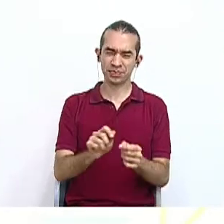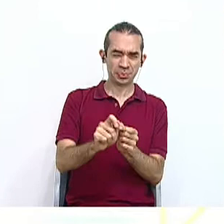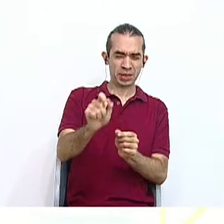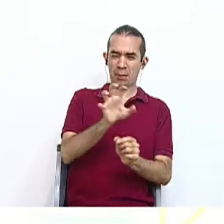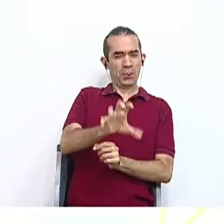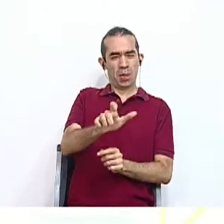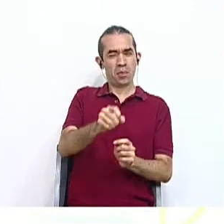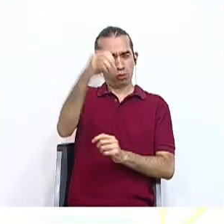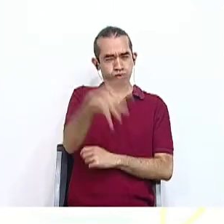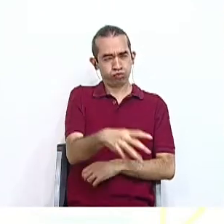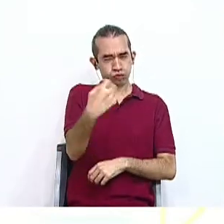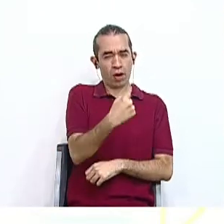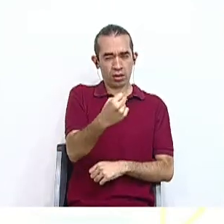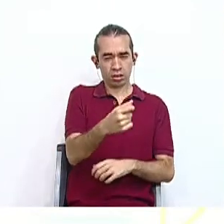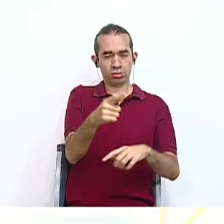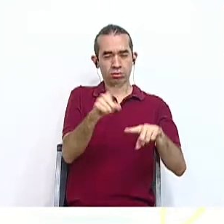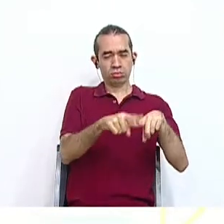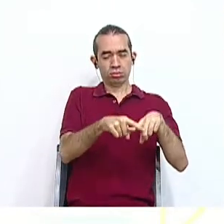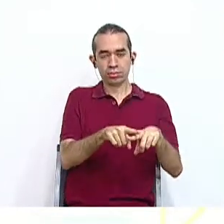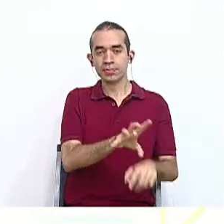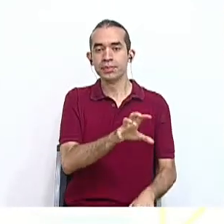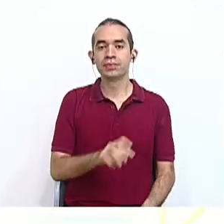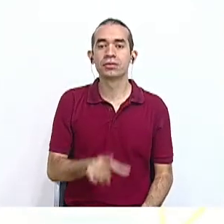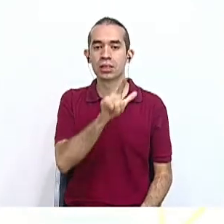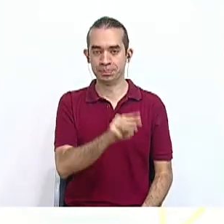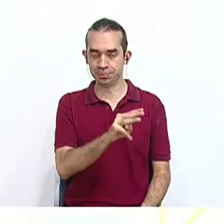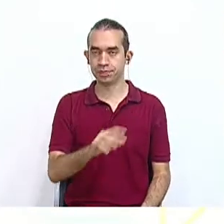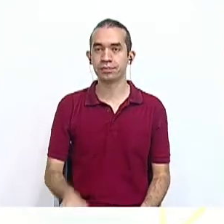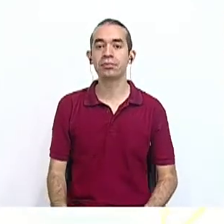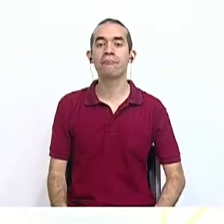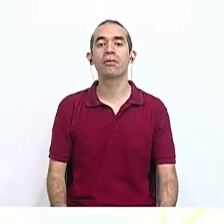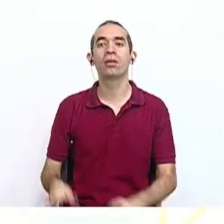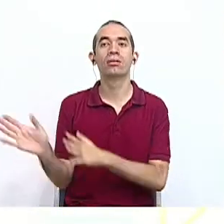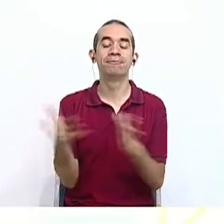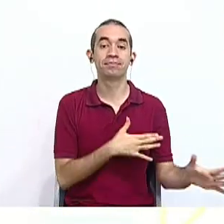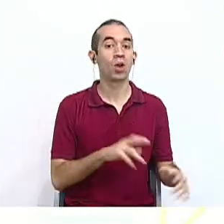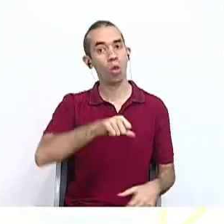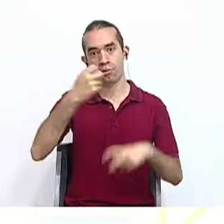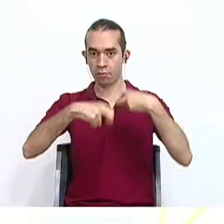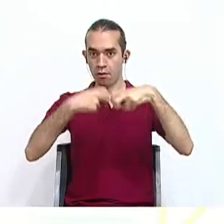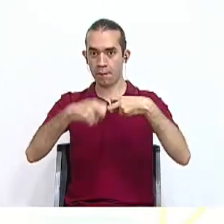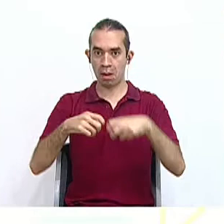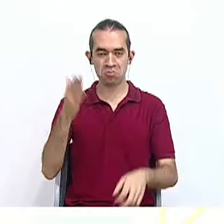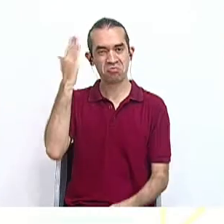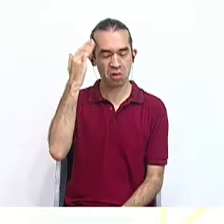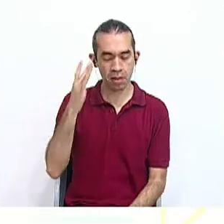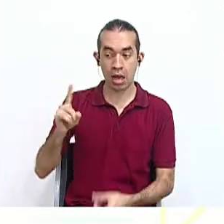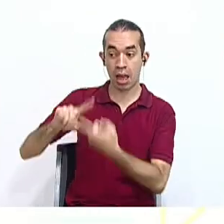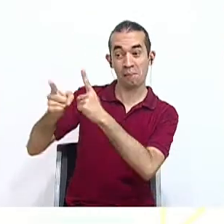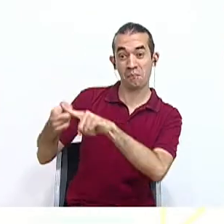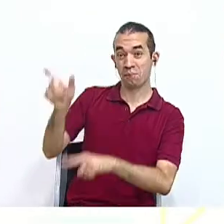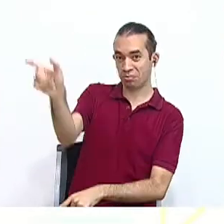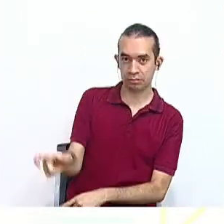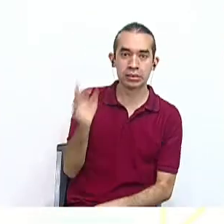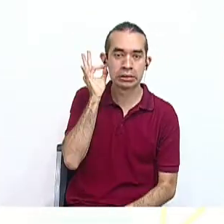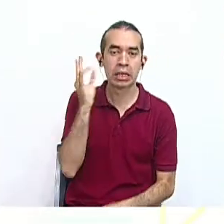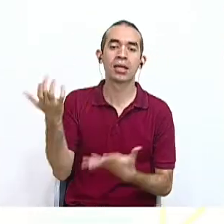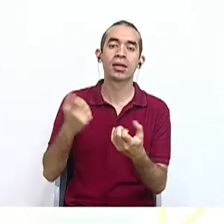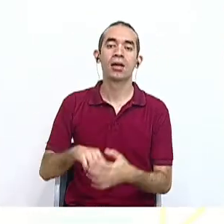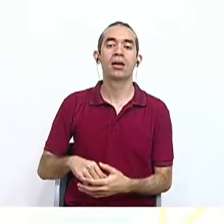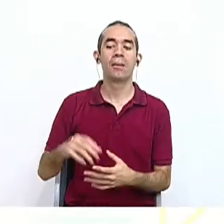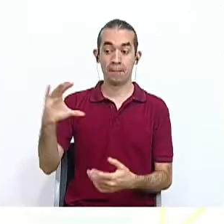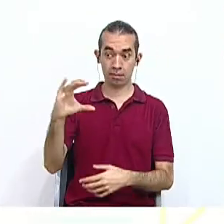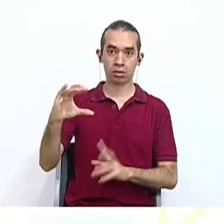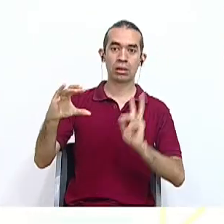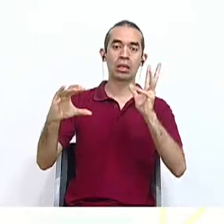Continuemos. Ahora, en este problema que les voy a presentar, tengo una amiga que quiere duplicar su dinero. Ella tiene,